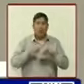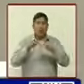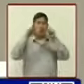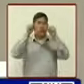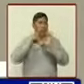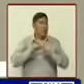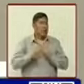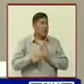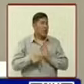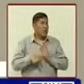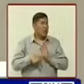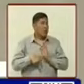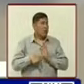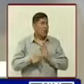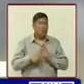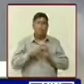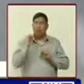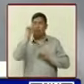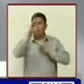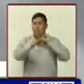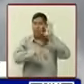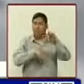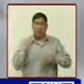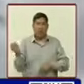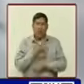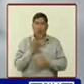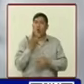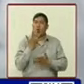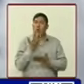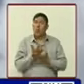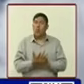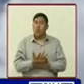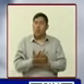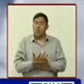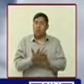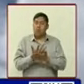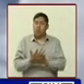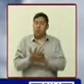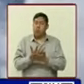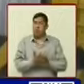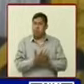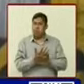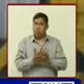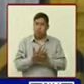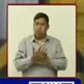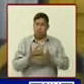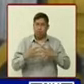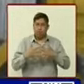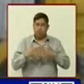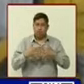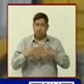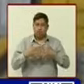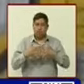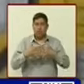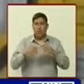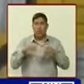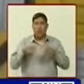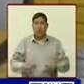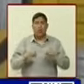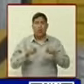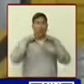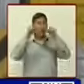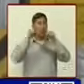viene, pasado carnavales, las pruebas de carga. Después de cargas estáticas y dinámicas que va a ser sometida la